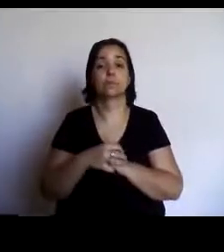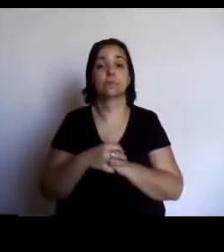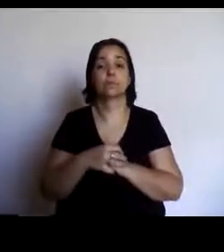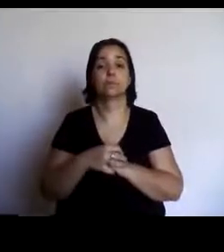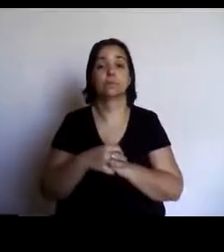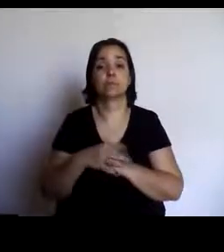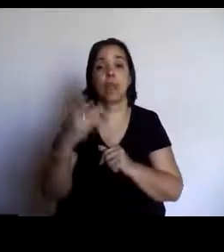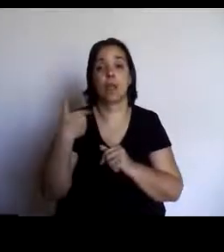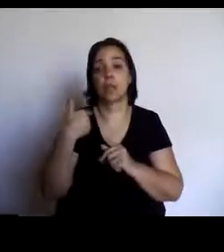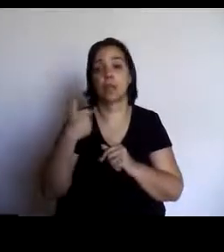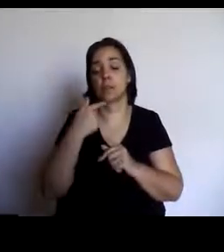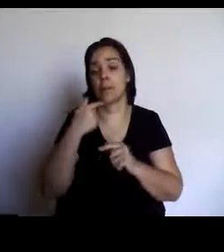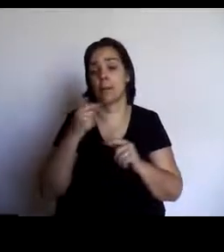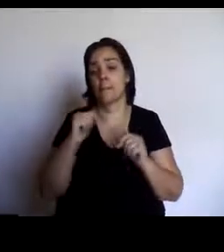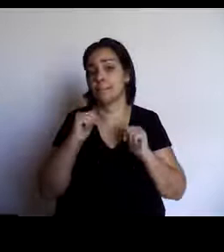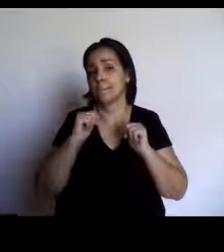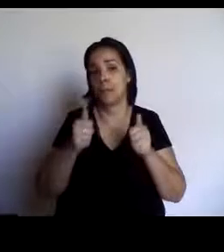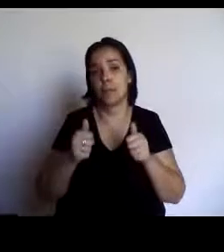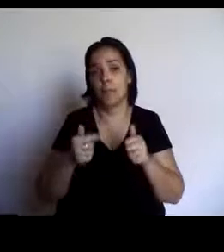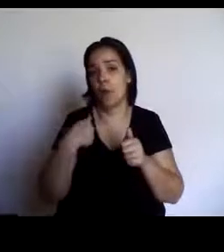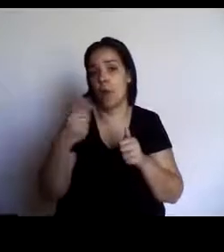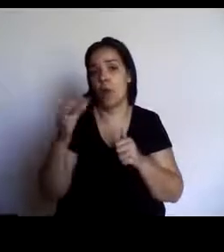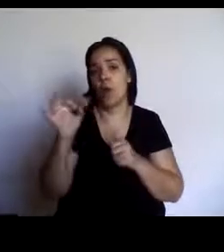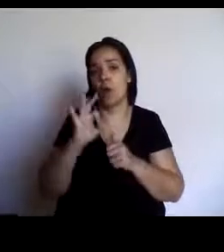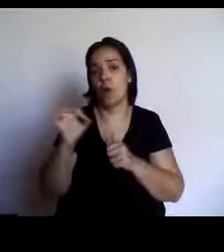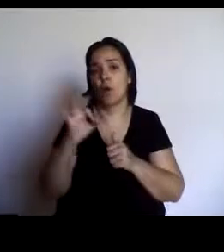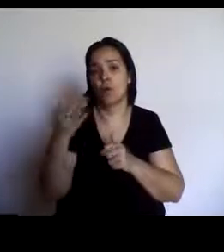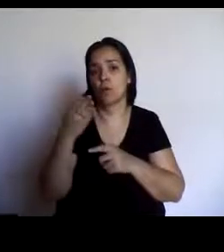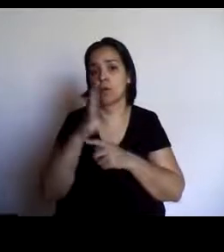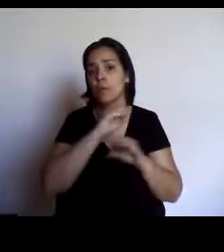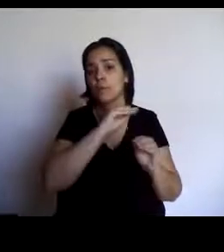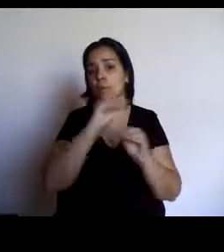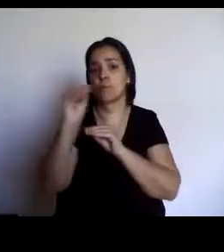cuanto antes o con la posibilidad de ofrecer formación online.